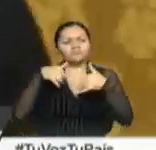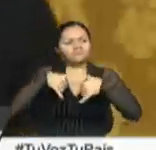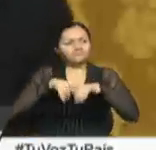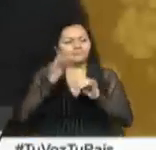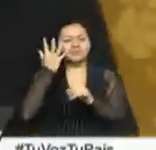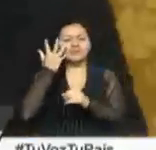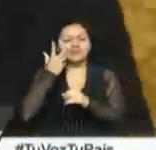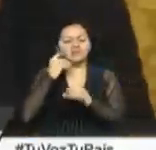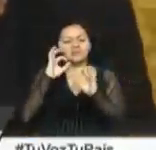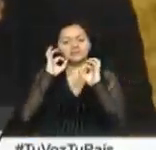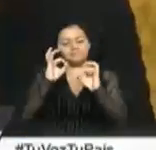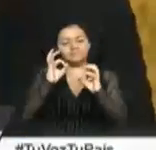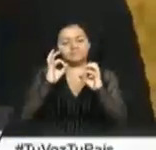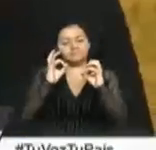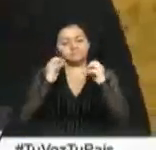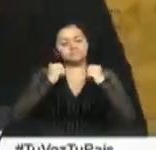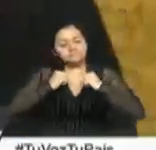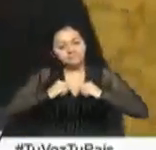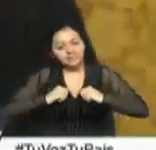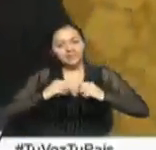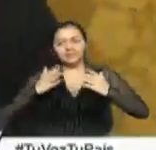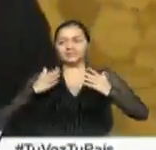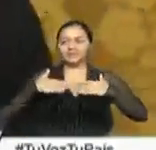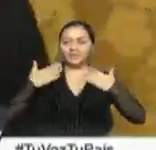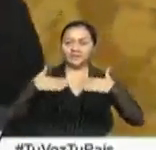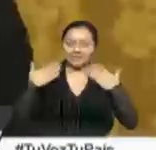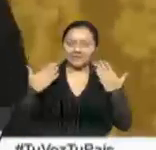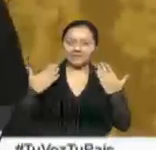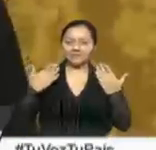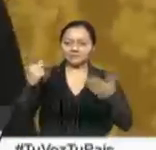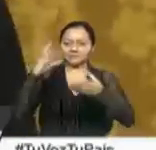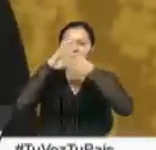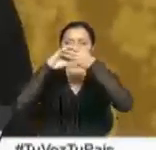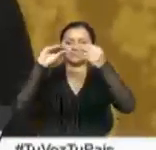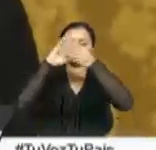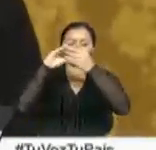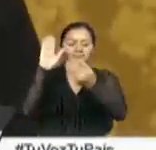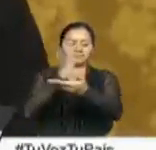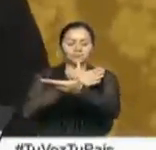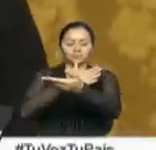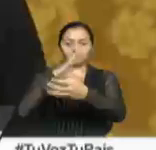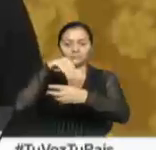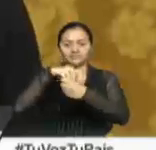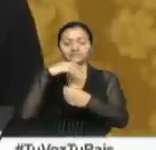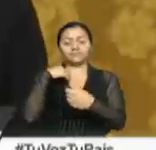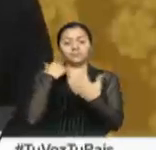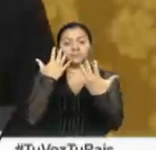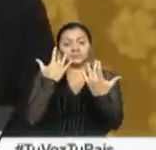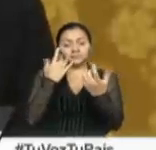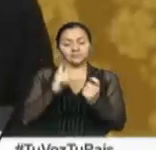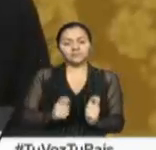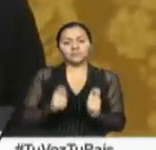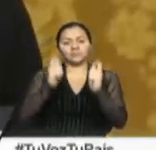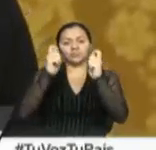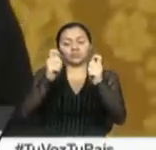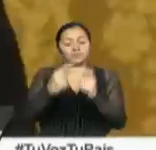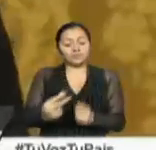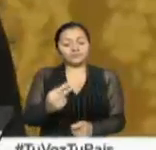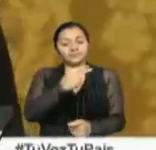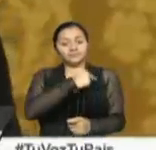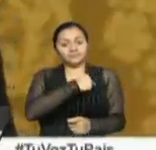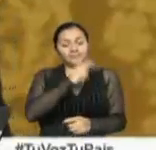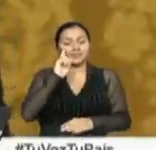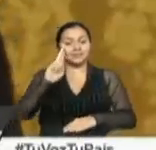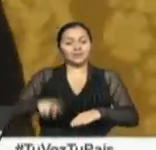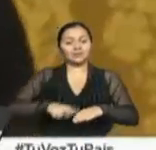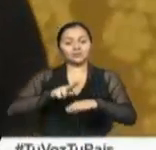cotidianidad, penas y alegrías traduces en tus canciones. Esperamos que entregarte esta condecoración de la Orden